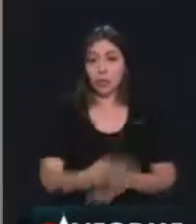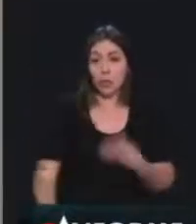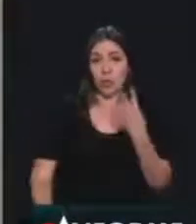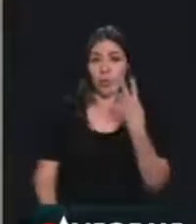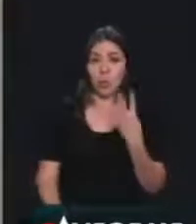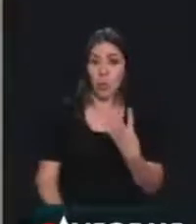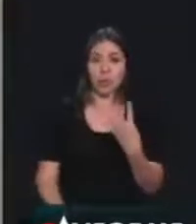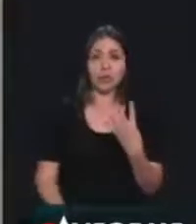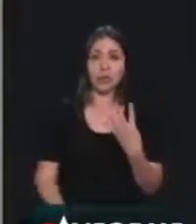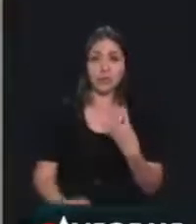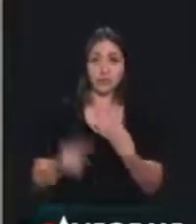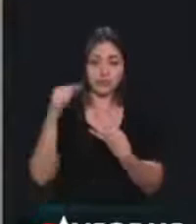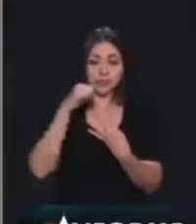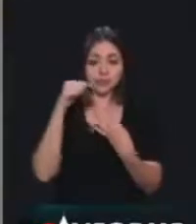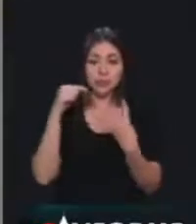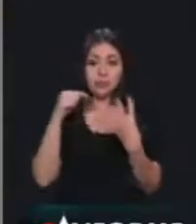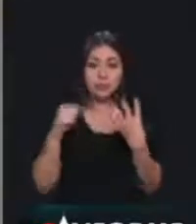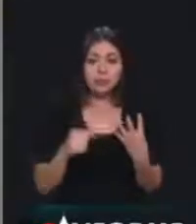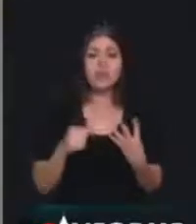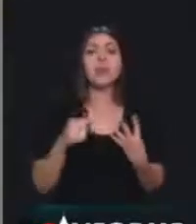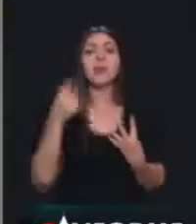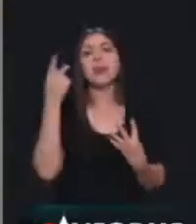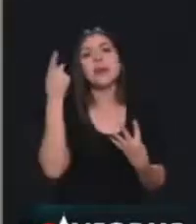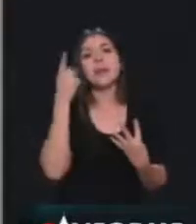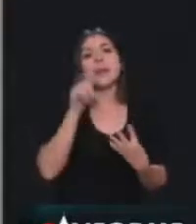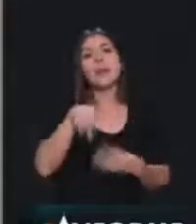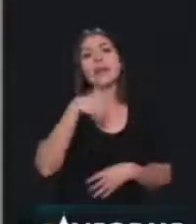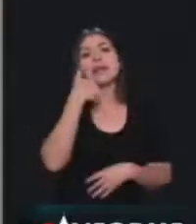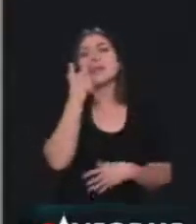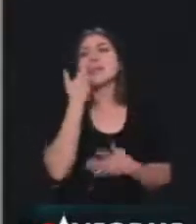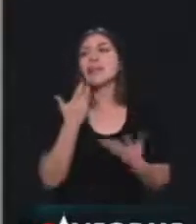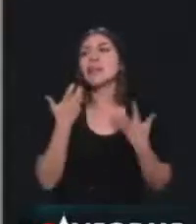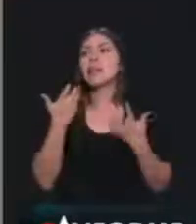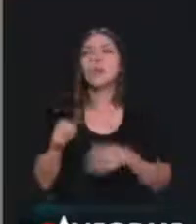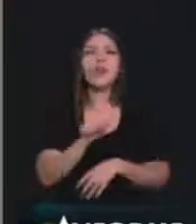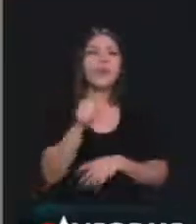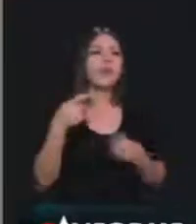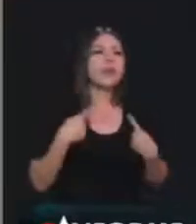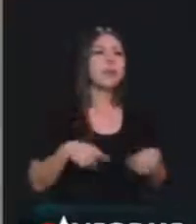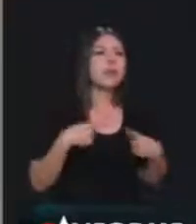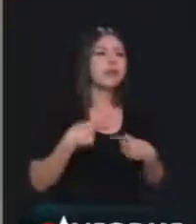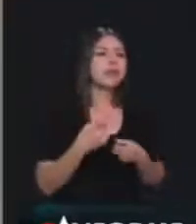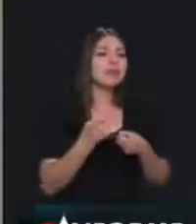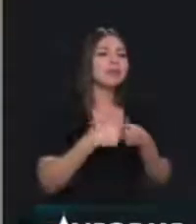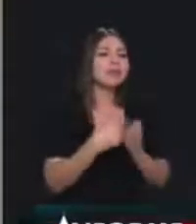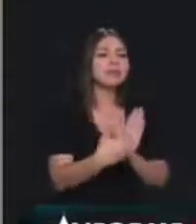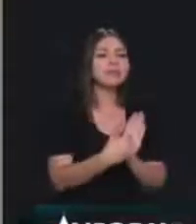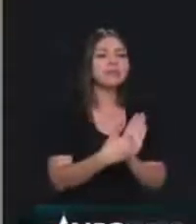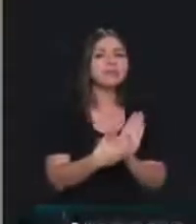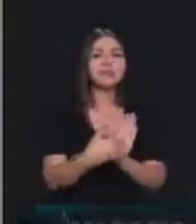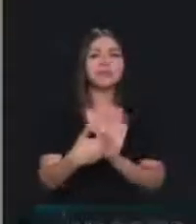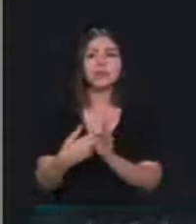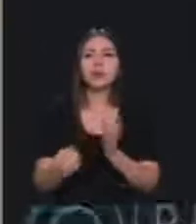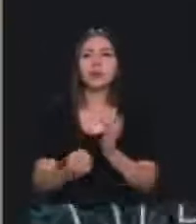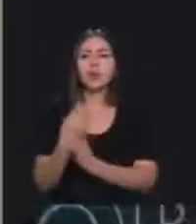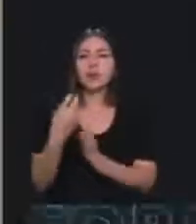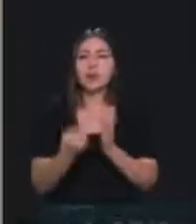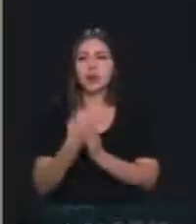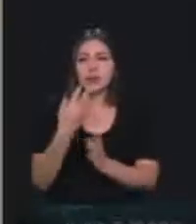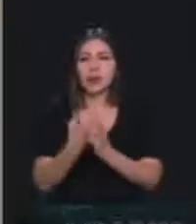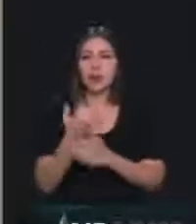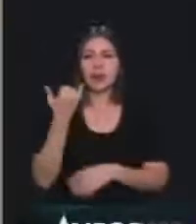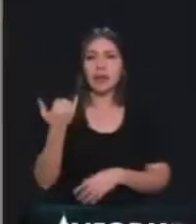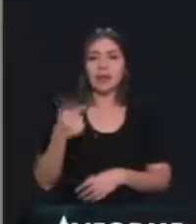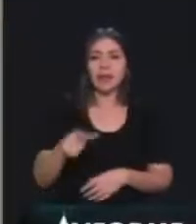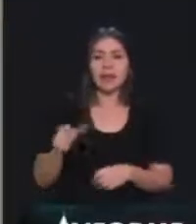Pero pretendían tener nuevos clientes y les llamaban expansión. Y la Comisión Reguladora